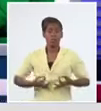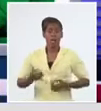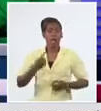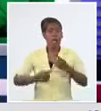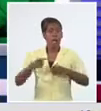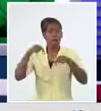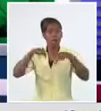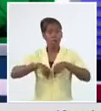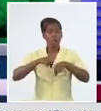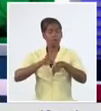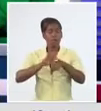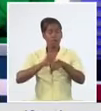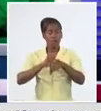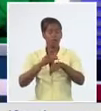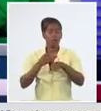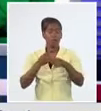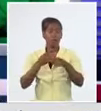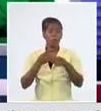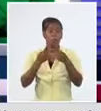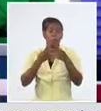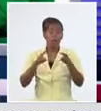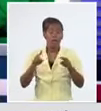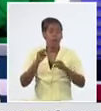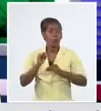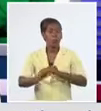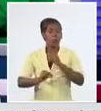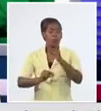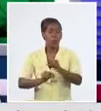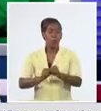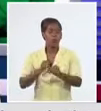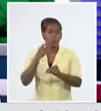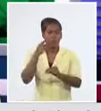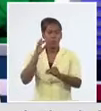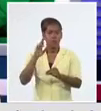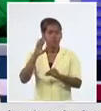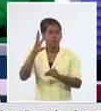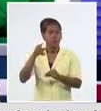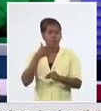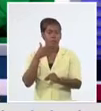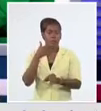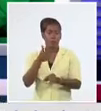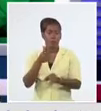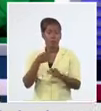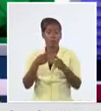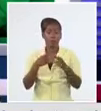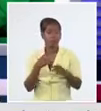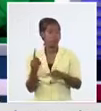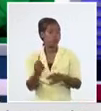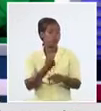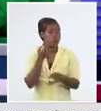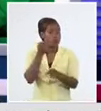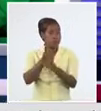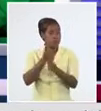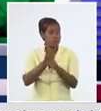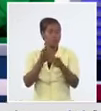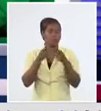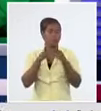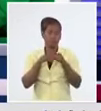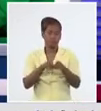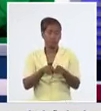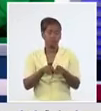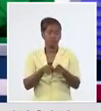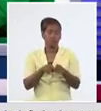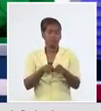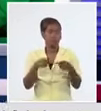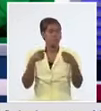del túnel. O sea, el trabajo es serio, se obtienen los resultados, pero realmente esta batalla aún no está ganada, aunque tenemos que tener